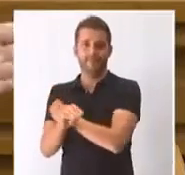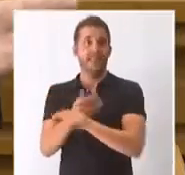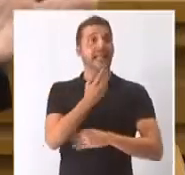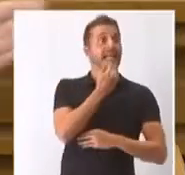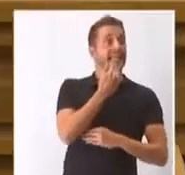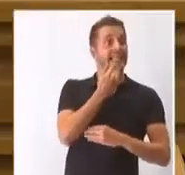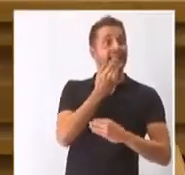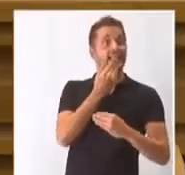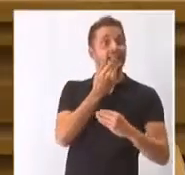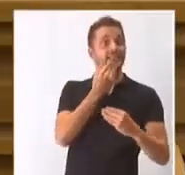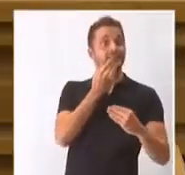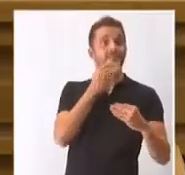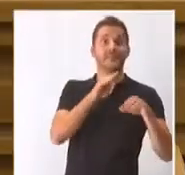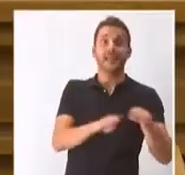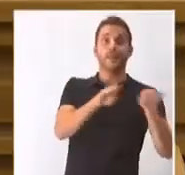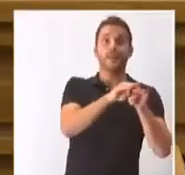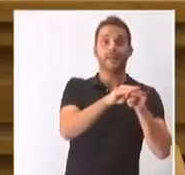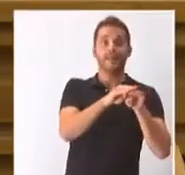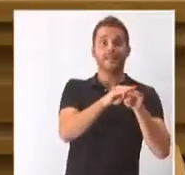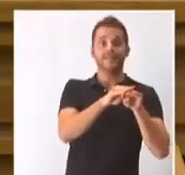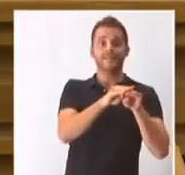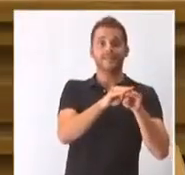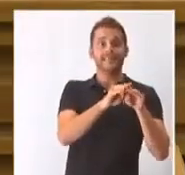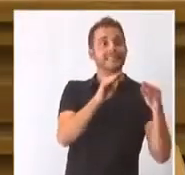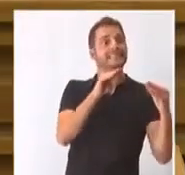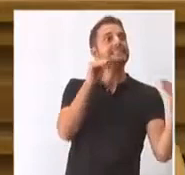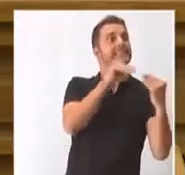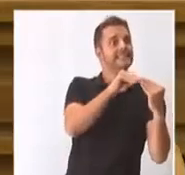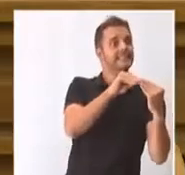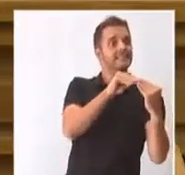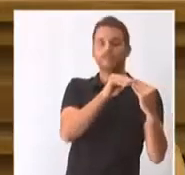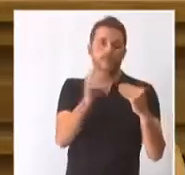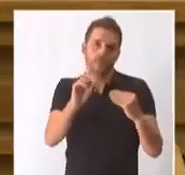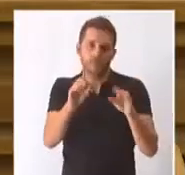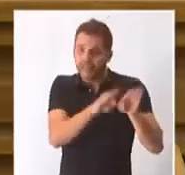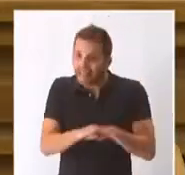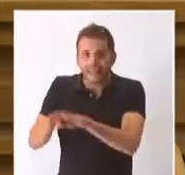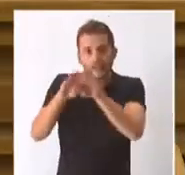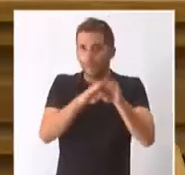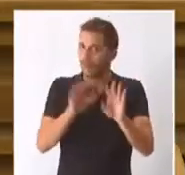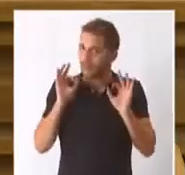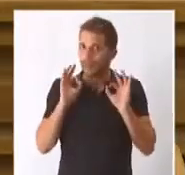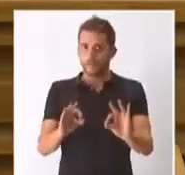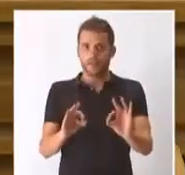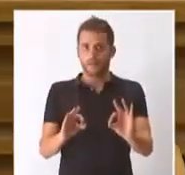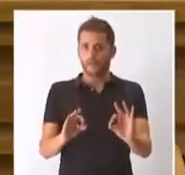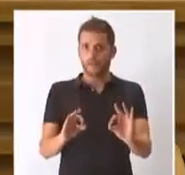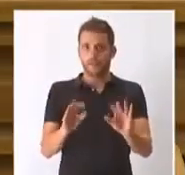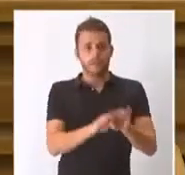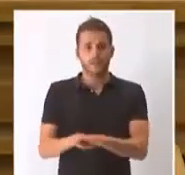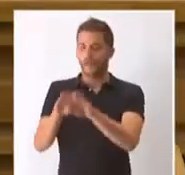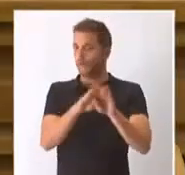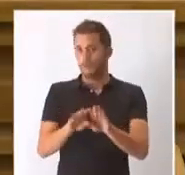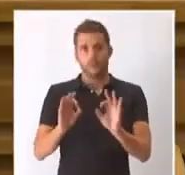no la igualdad no admite matices no estoy siendo igualitarista ningún comunista peligroso es entienden